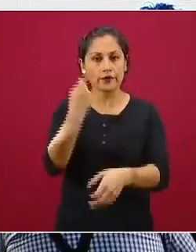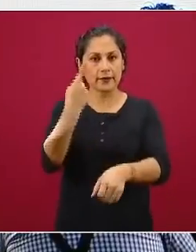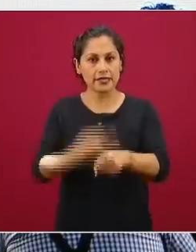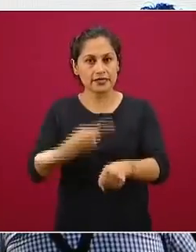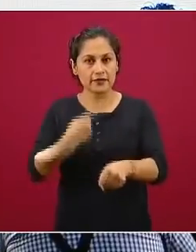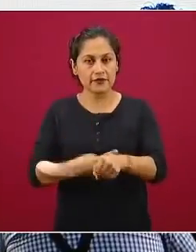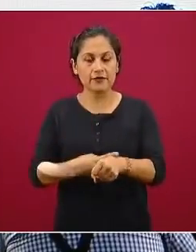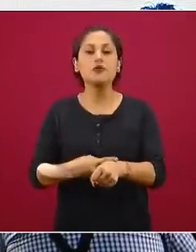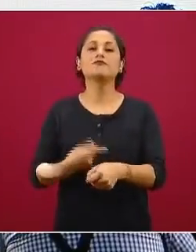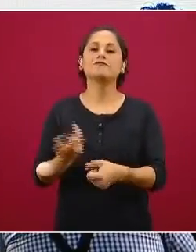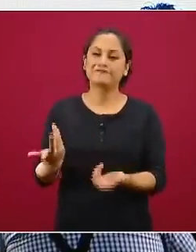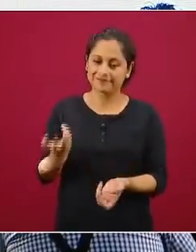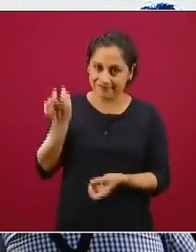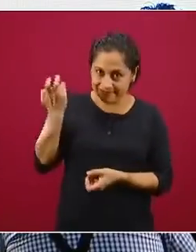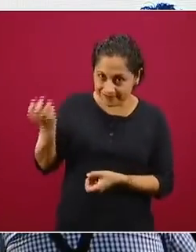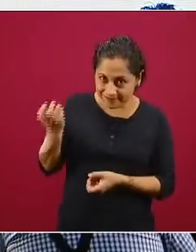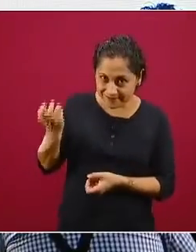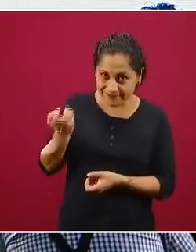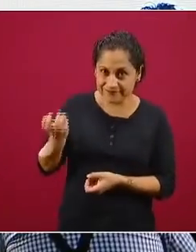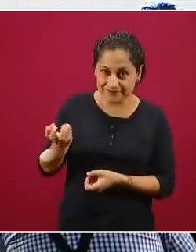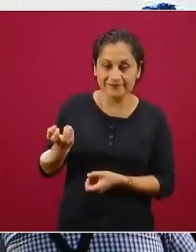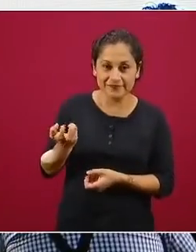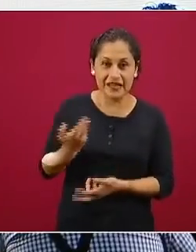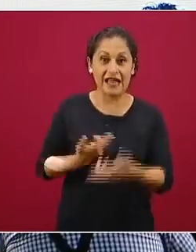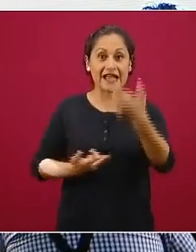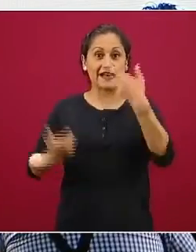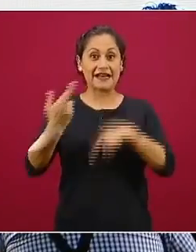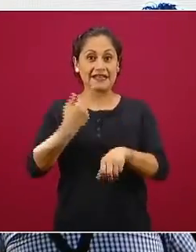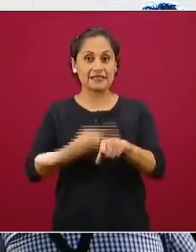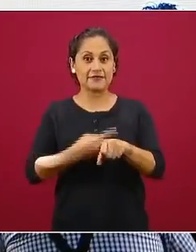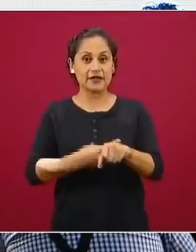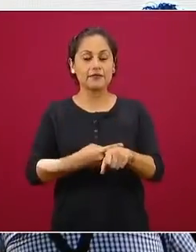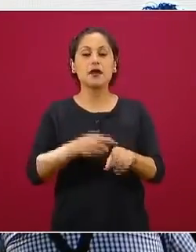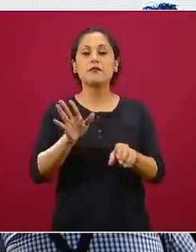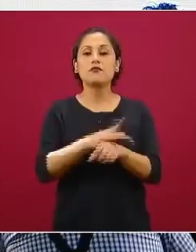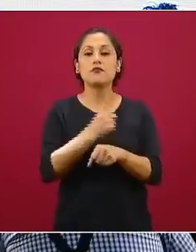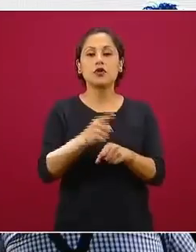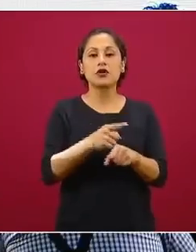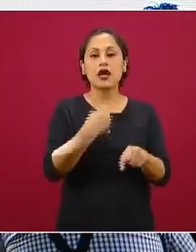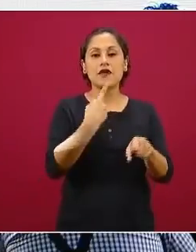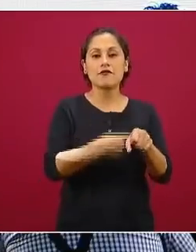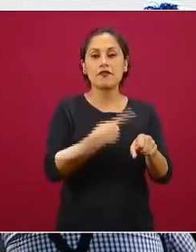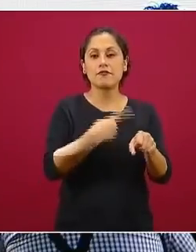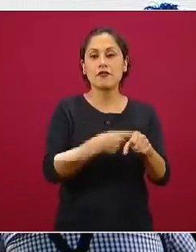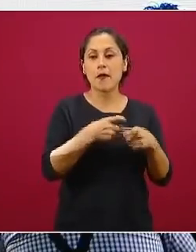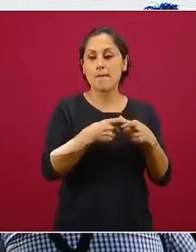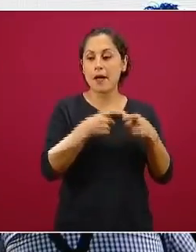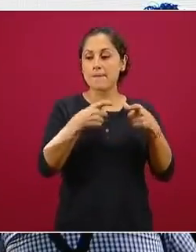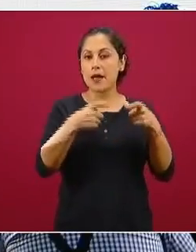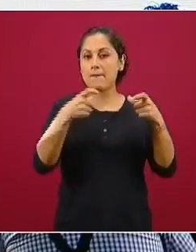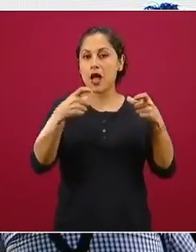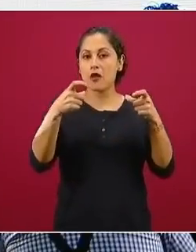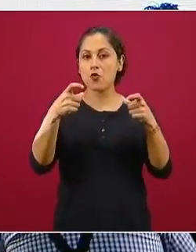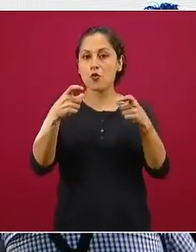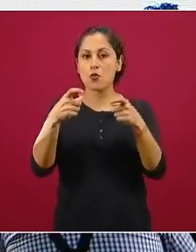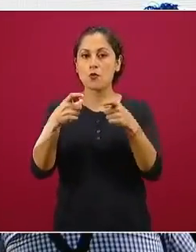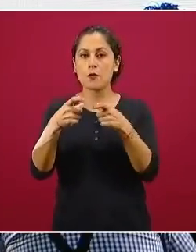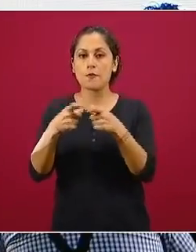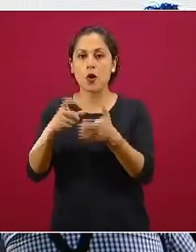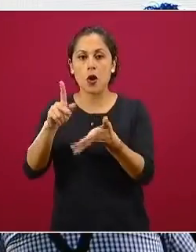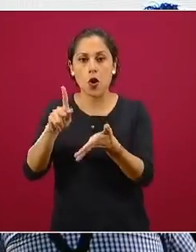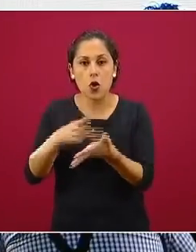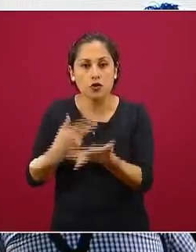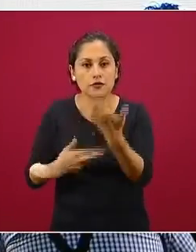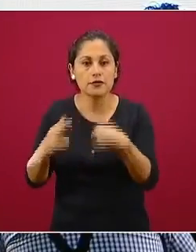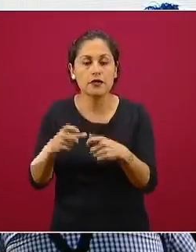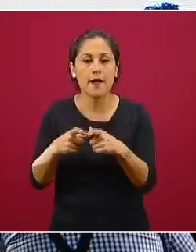de rebrote cuando todavía no termina la epidemia. Por supuesto que puede ocurrir, y esto es lo que así se manifiesta cuando todavía